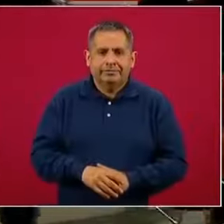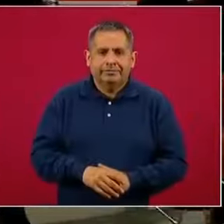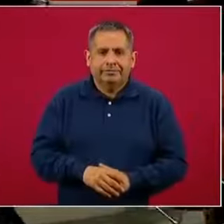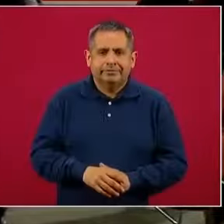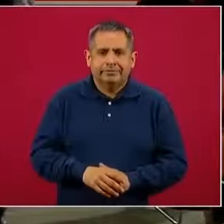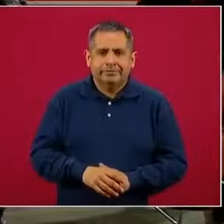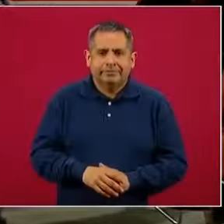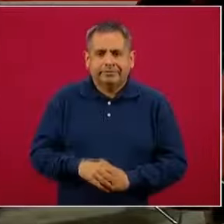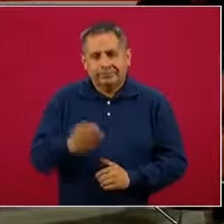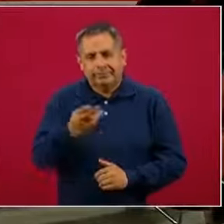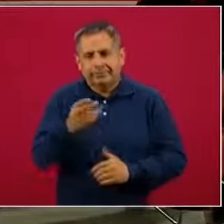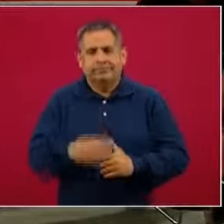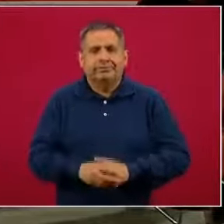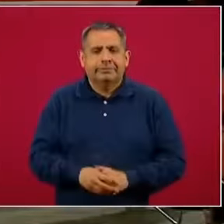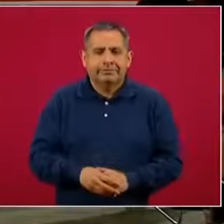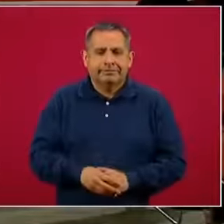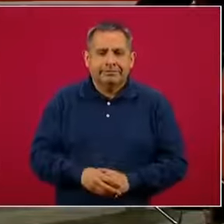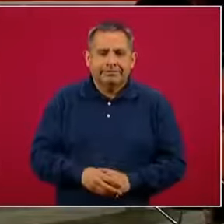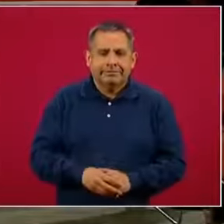¿Con usted?